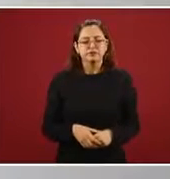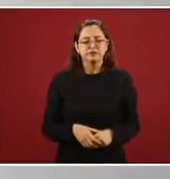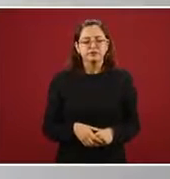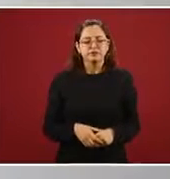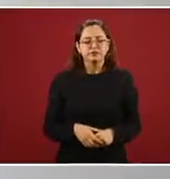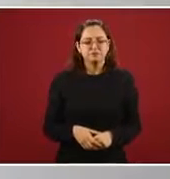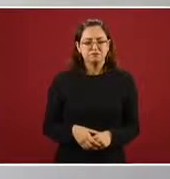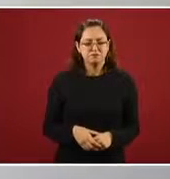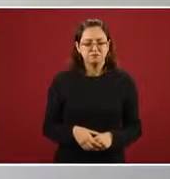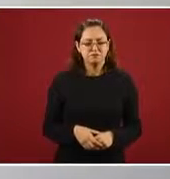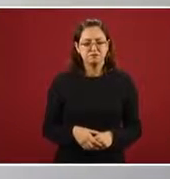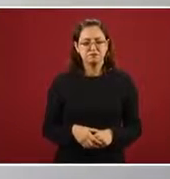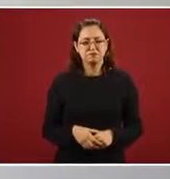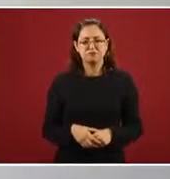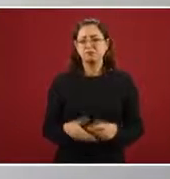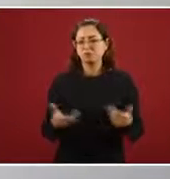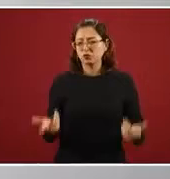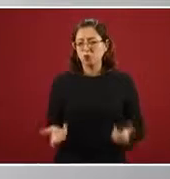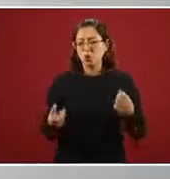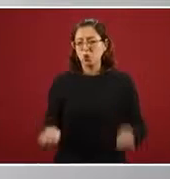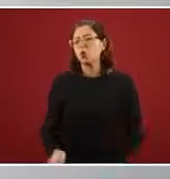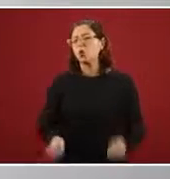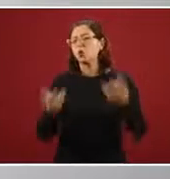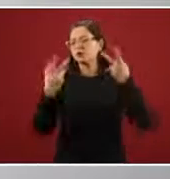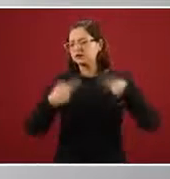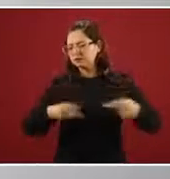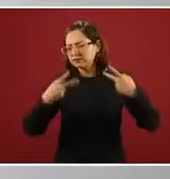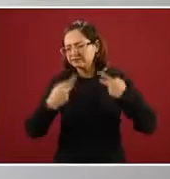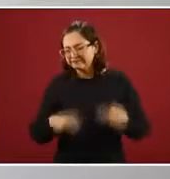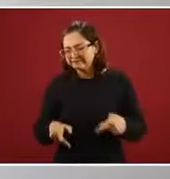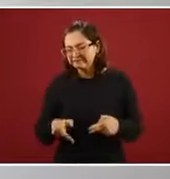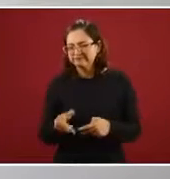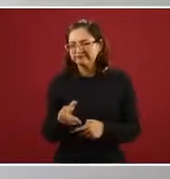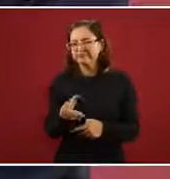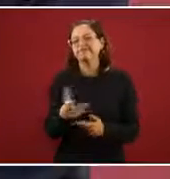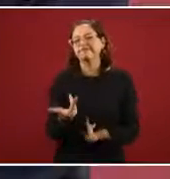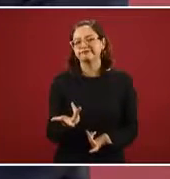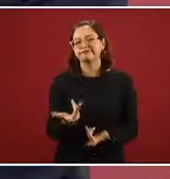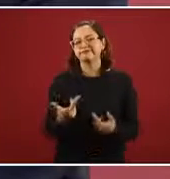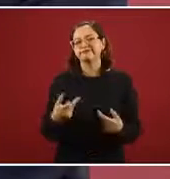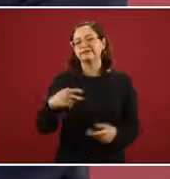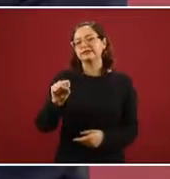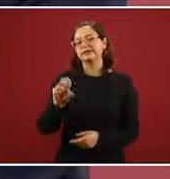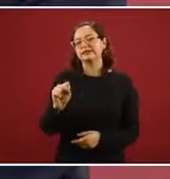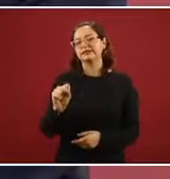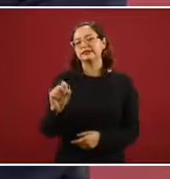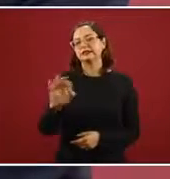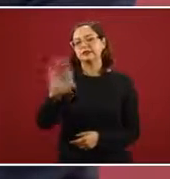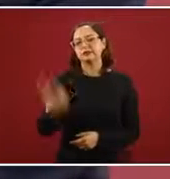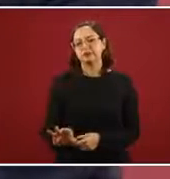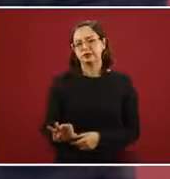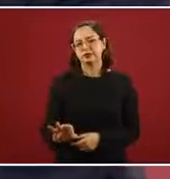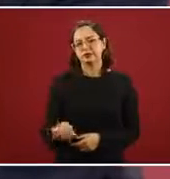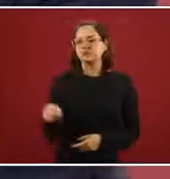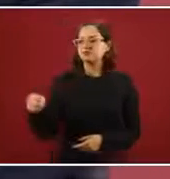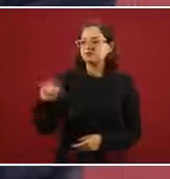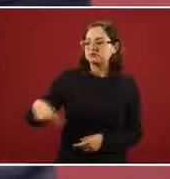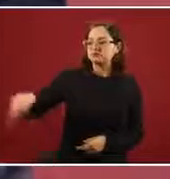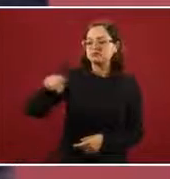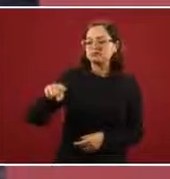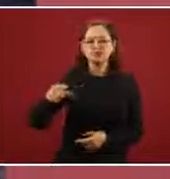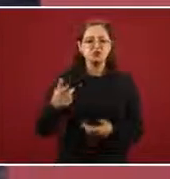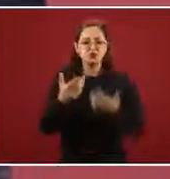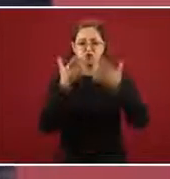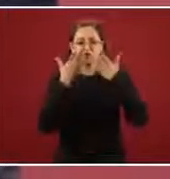de casi el 60% de los mexicanos que no tienen